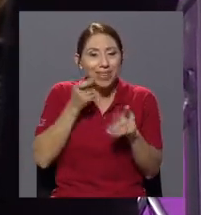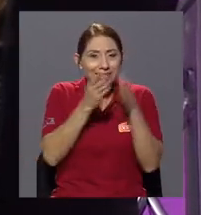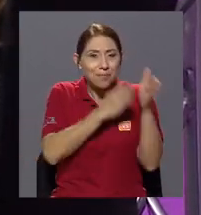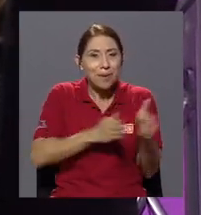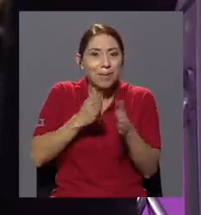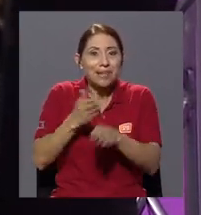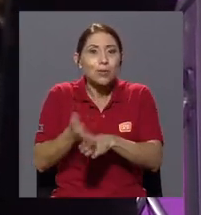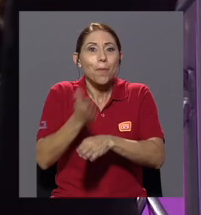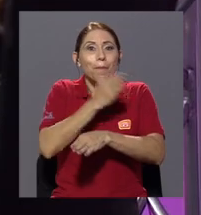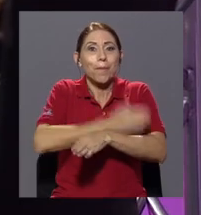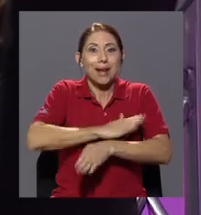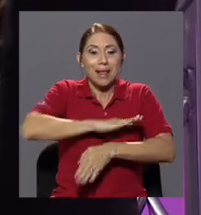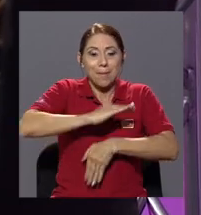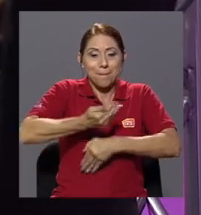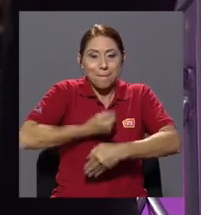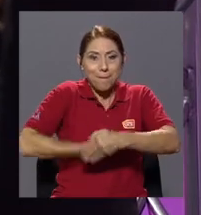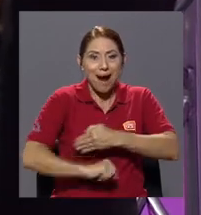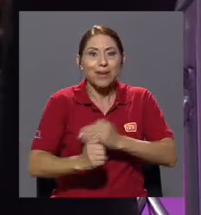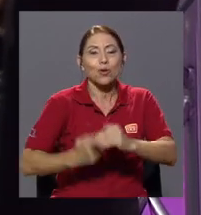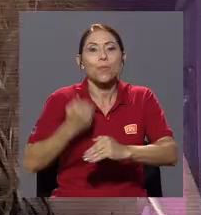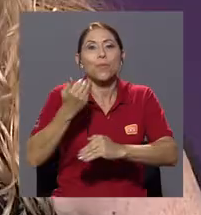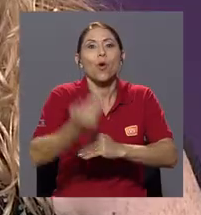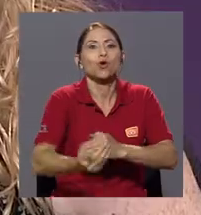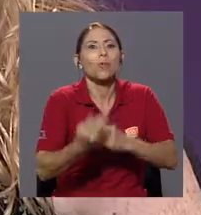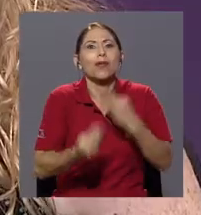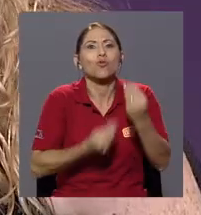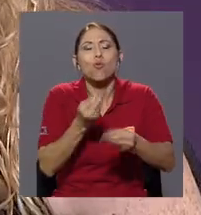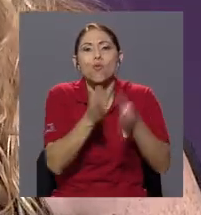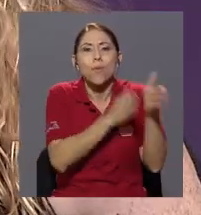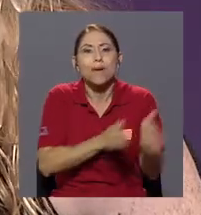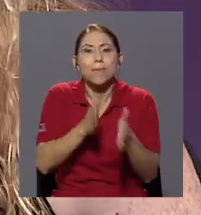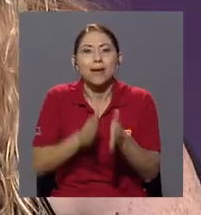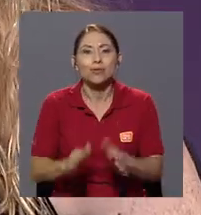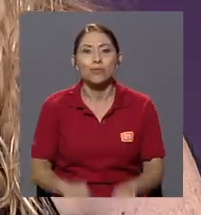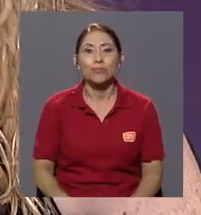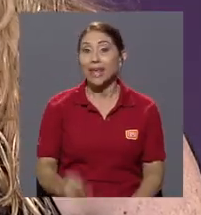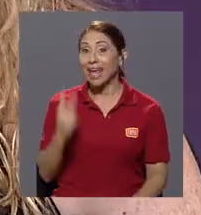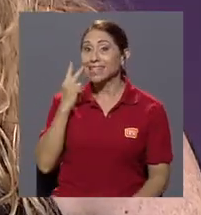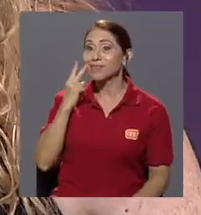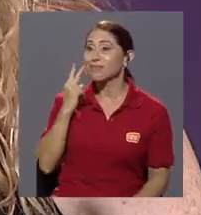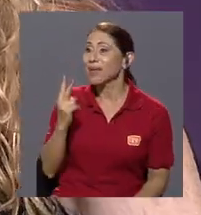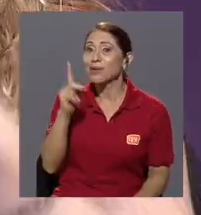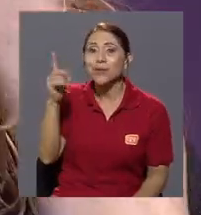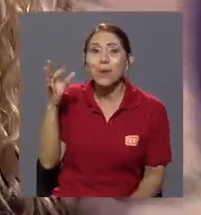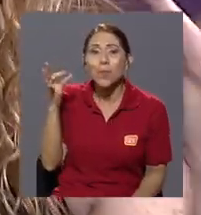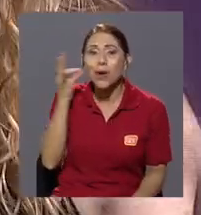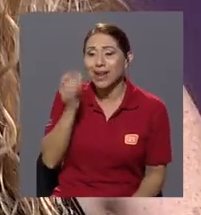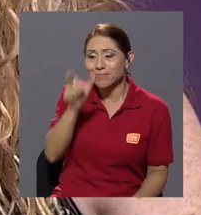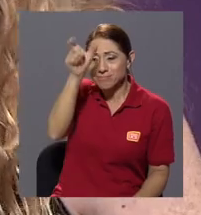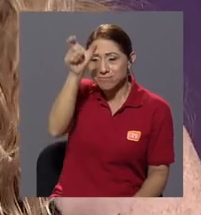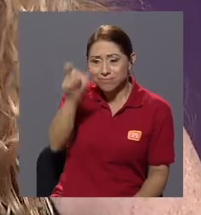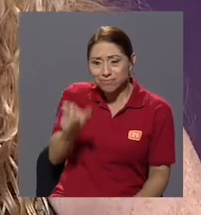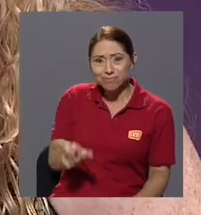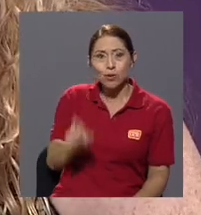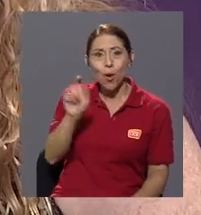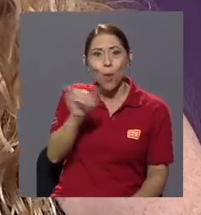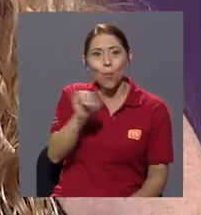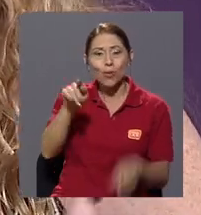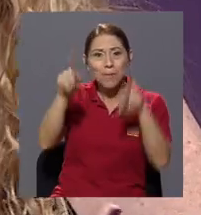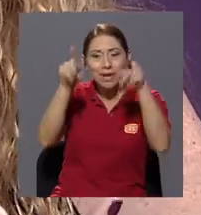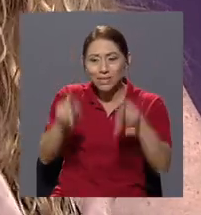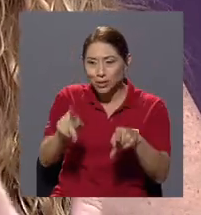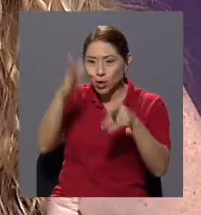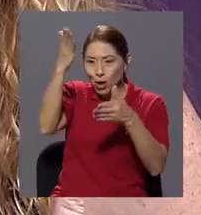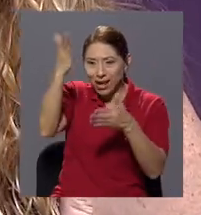preparación del pre parto y lo que sigue en el postparto una mujer como una persona entera verdad